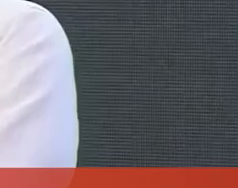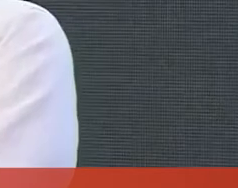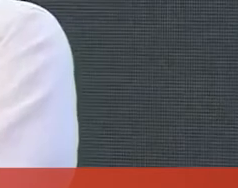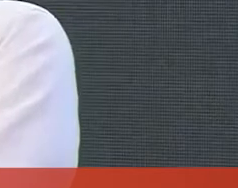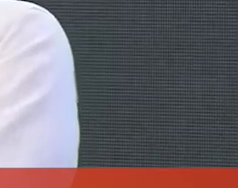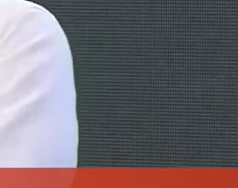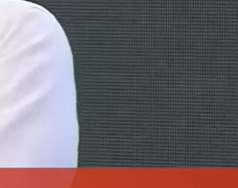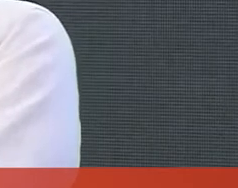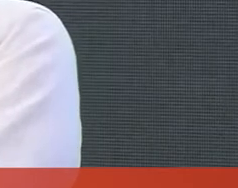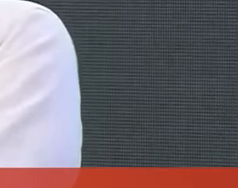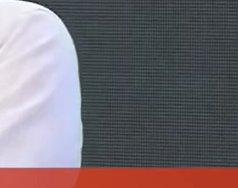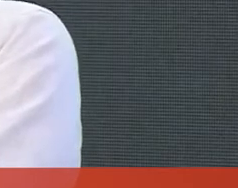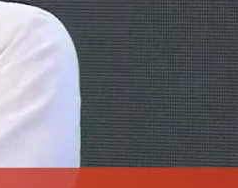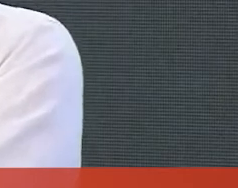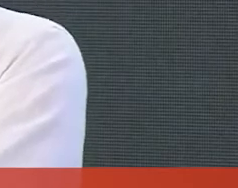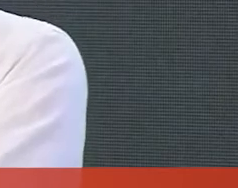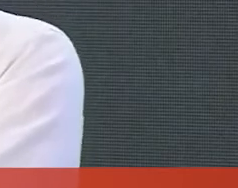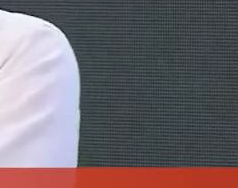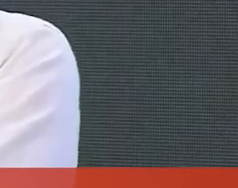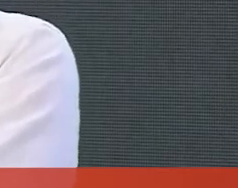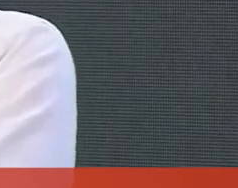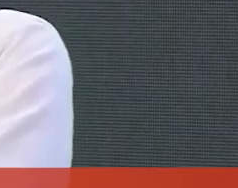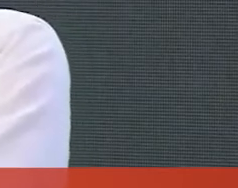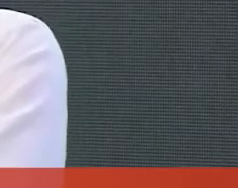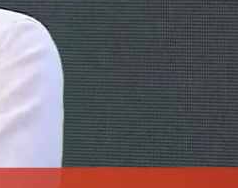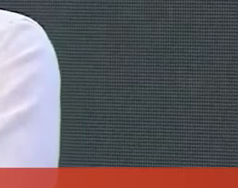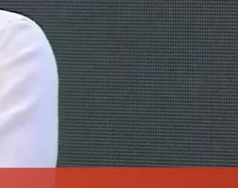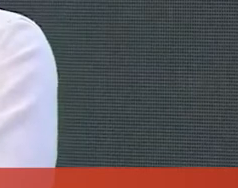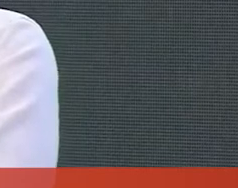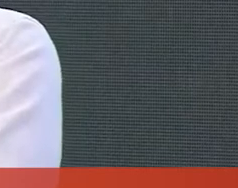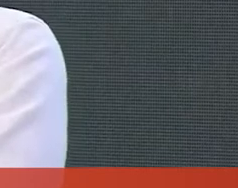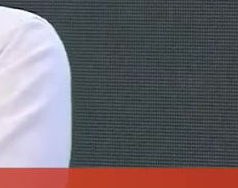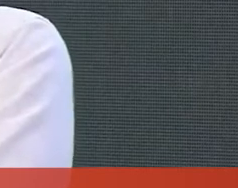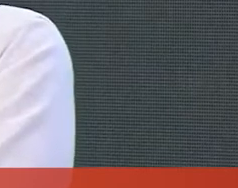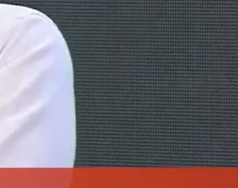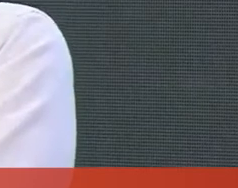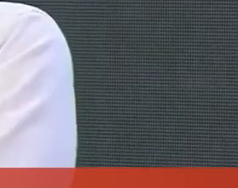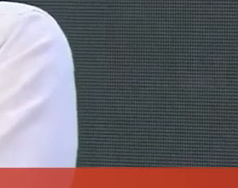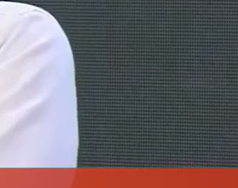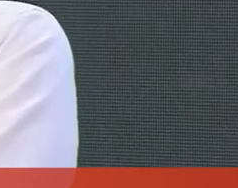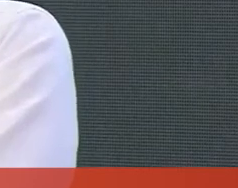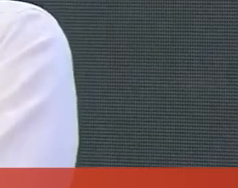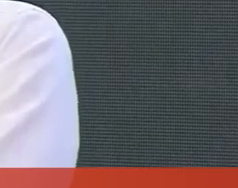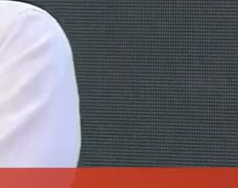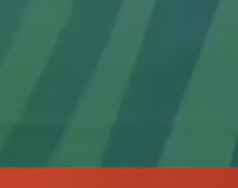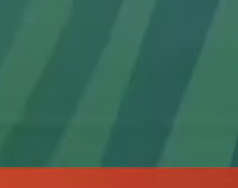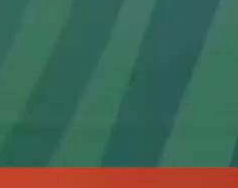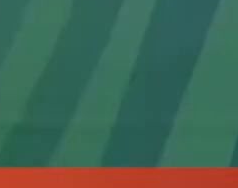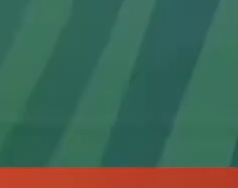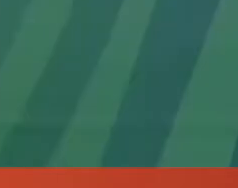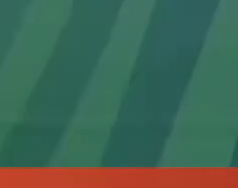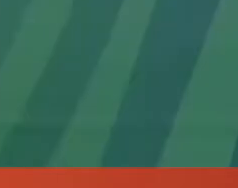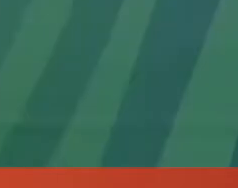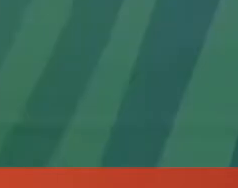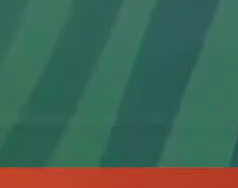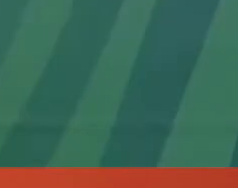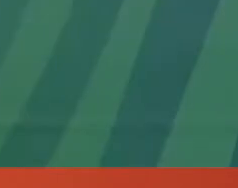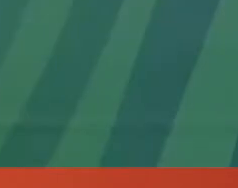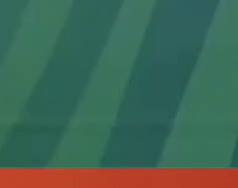para que se termine de una vez y para siempre el fraude electoral.